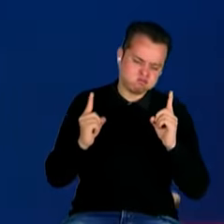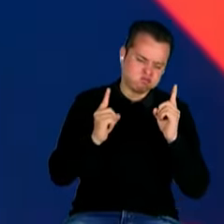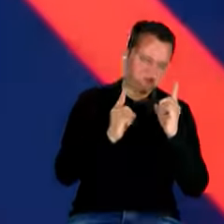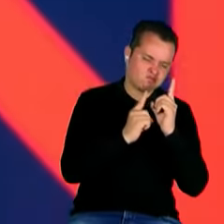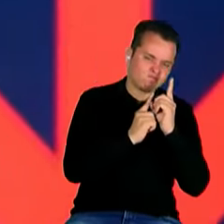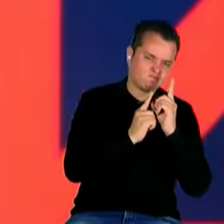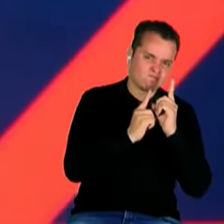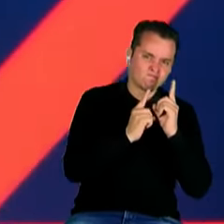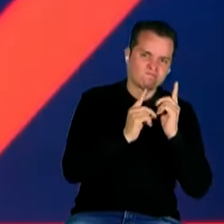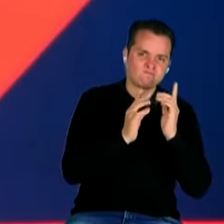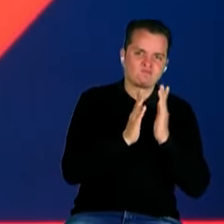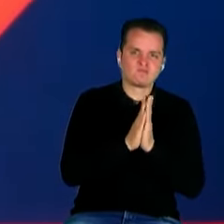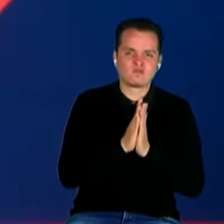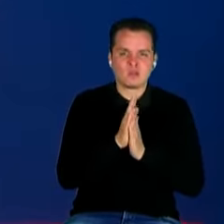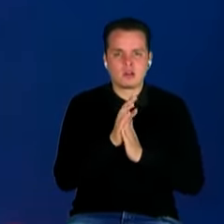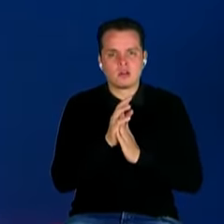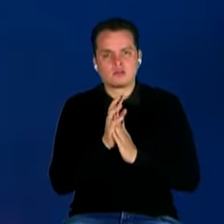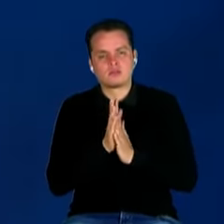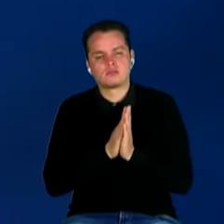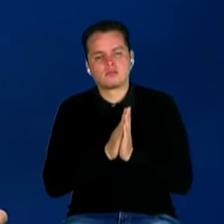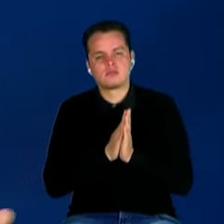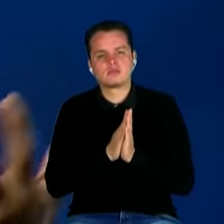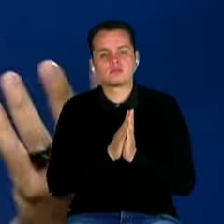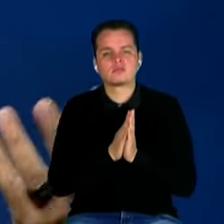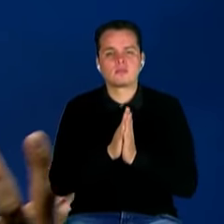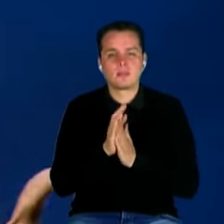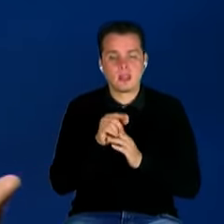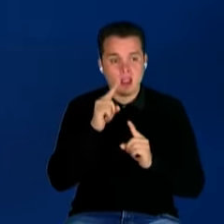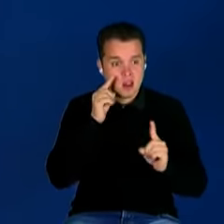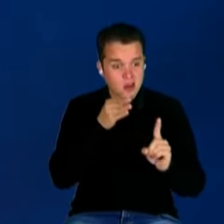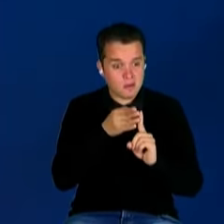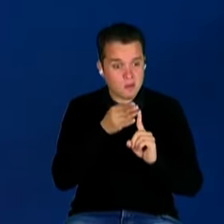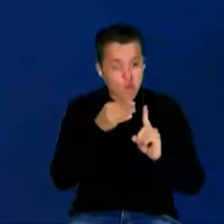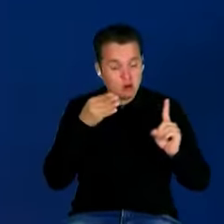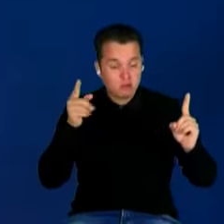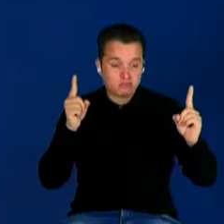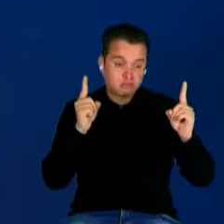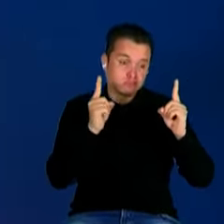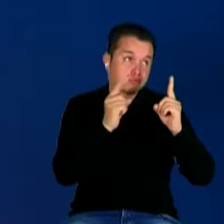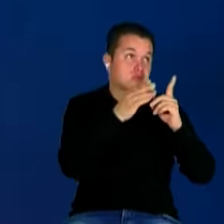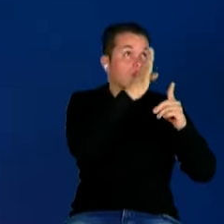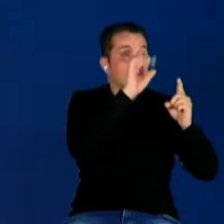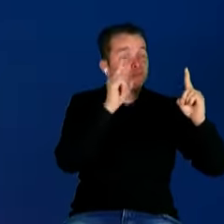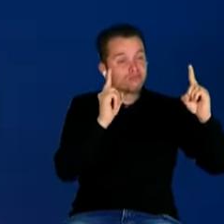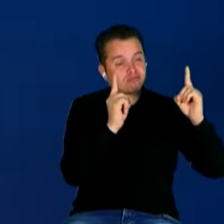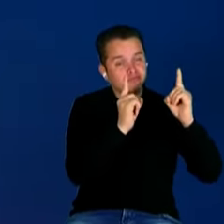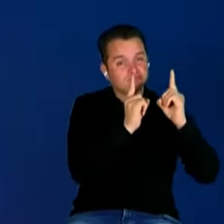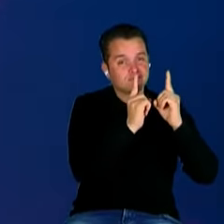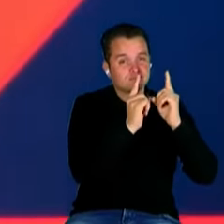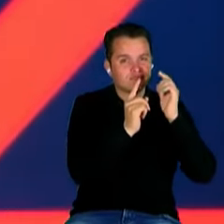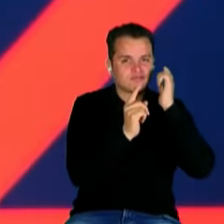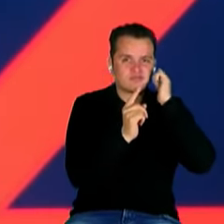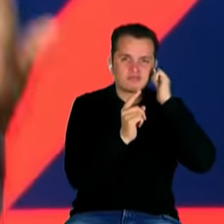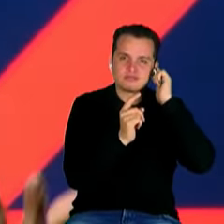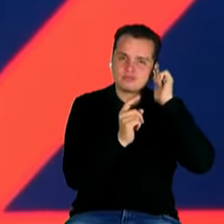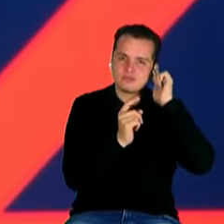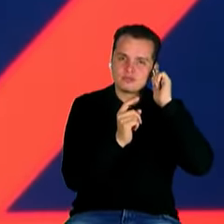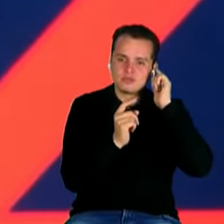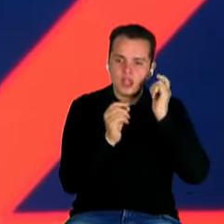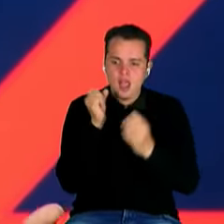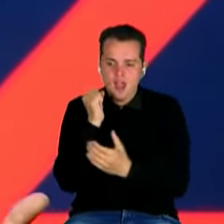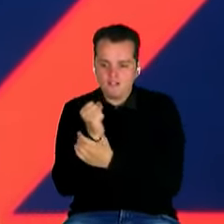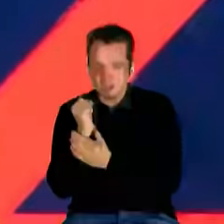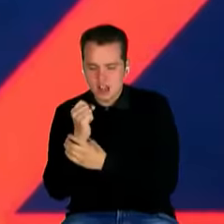detalles como esos enamoran, enamoran, enamoran. Así que llega un momento donde